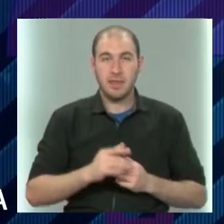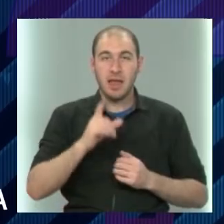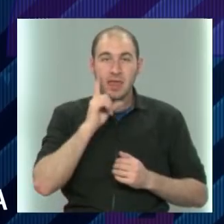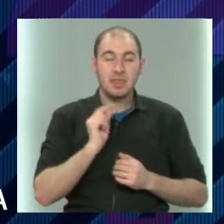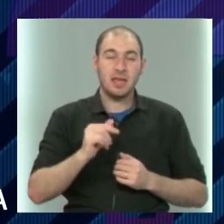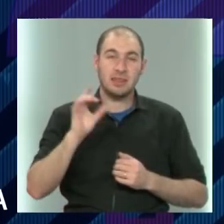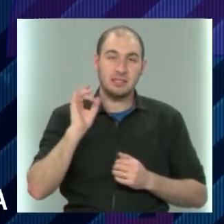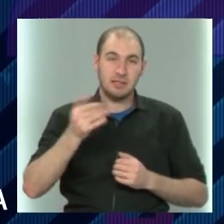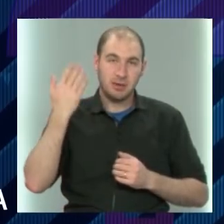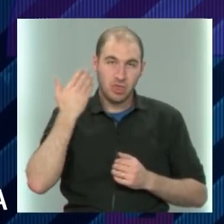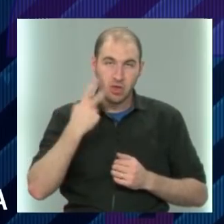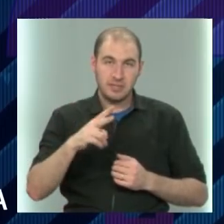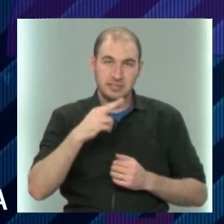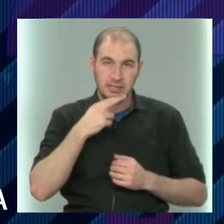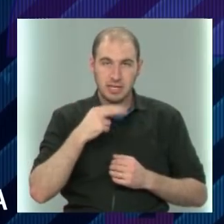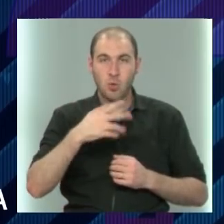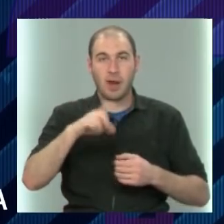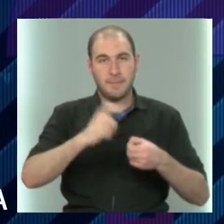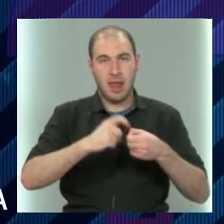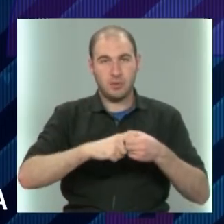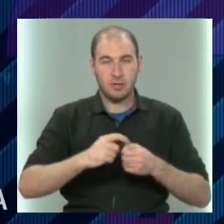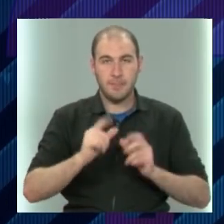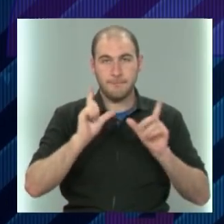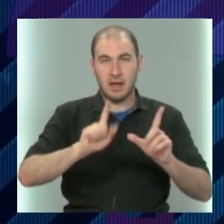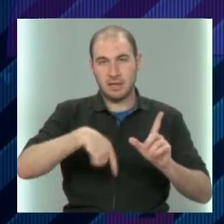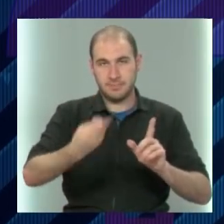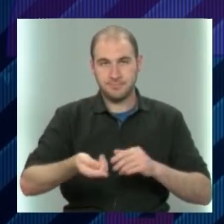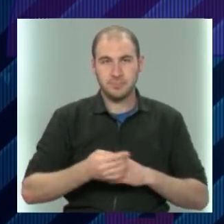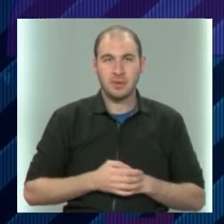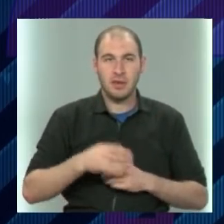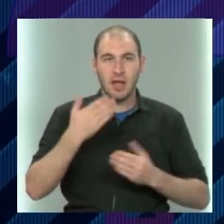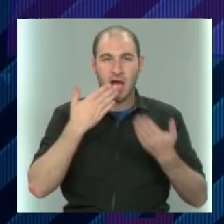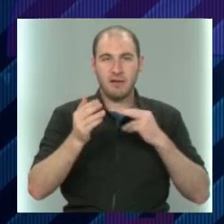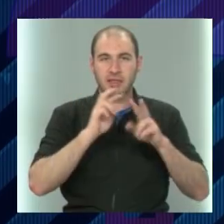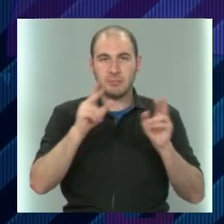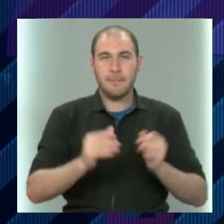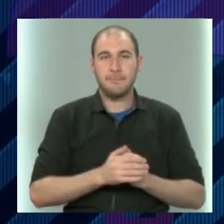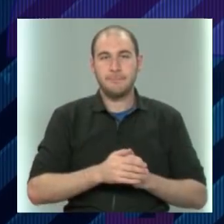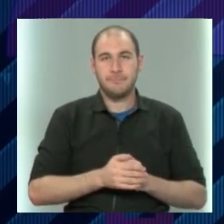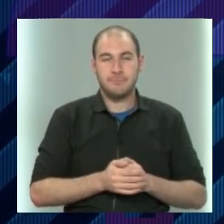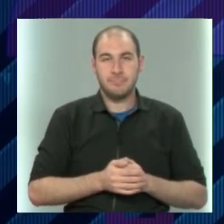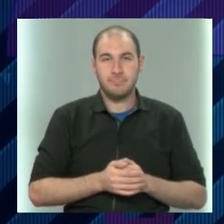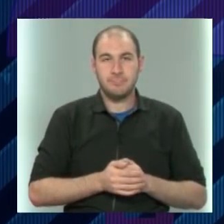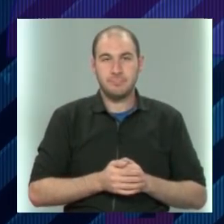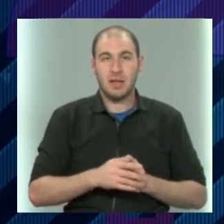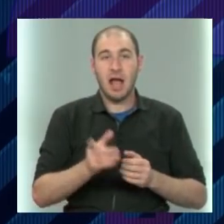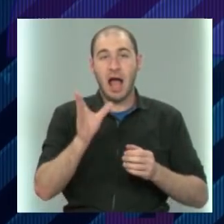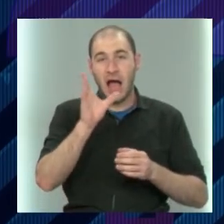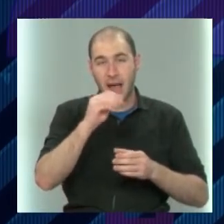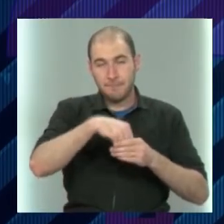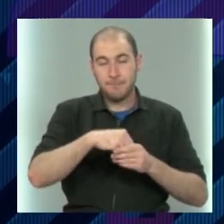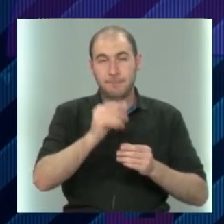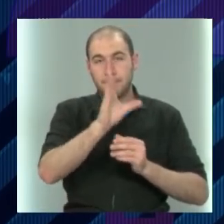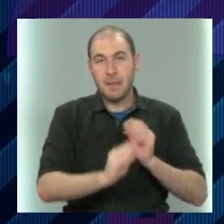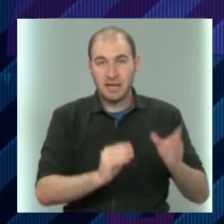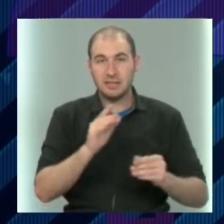pasado diciembre de 2017 en Malargüe. En la siguiente placa vamos a hablar acerca de aquellos dentro de los países que